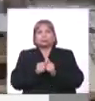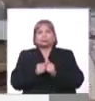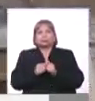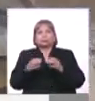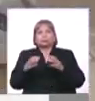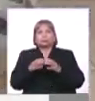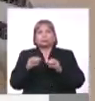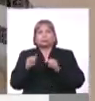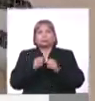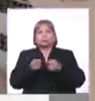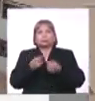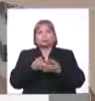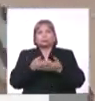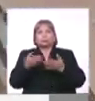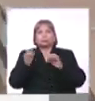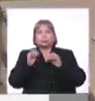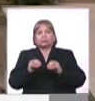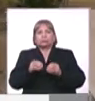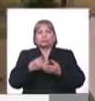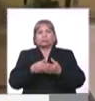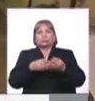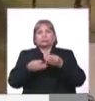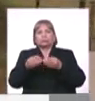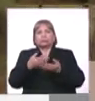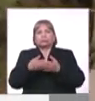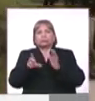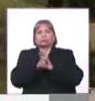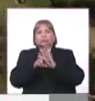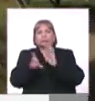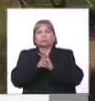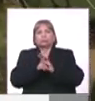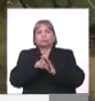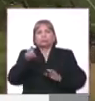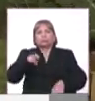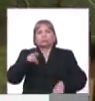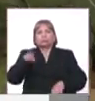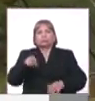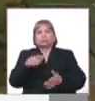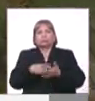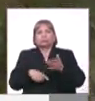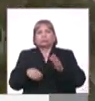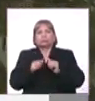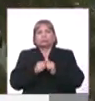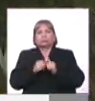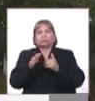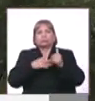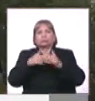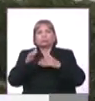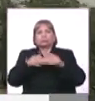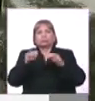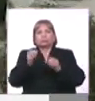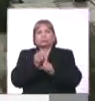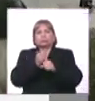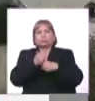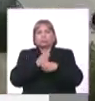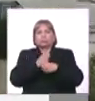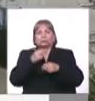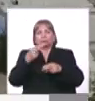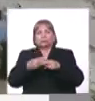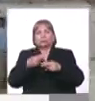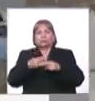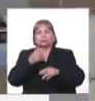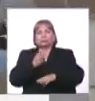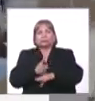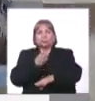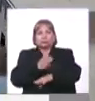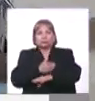texto sustitutorio propone la ley que modifica la ley que declara de necesidad pública la construcción de la obra denominada